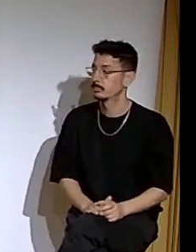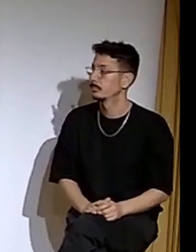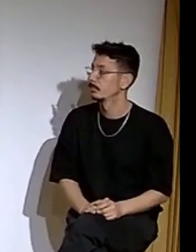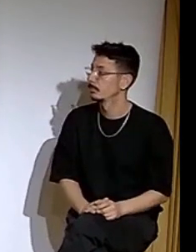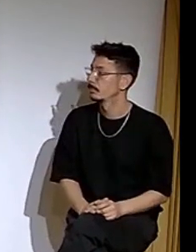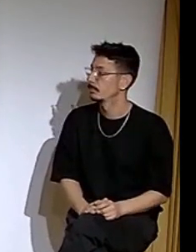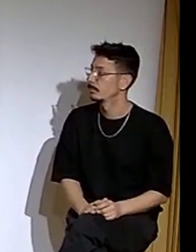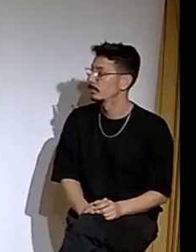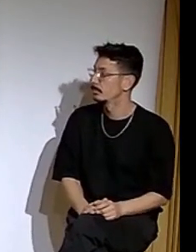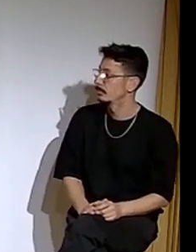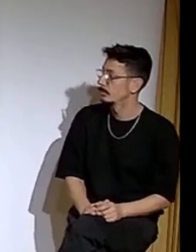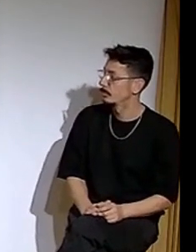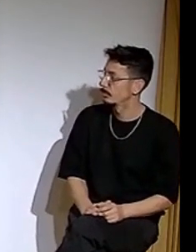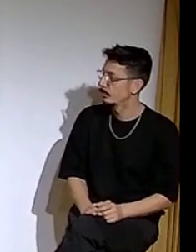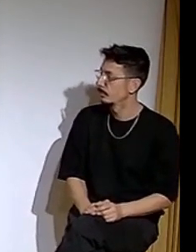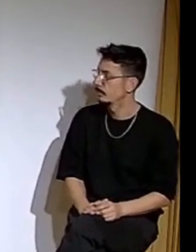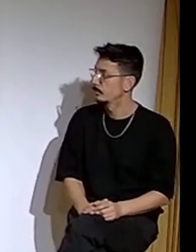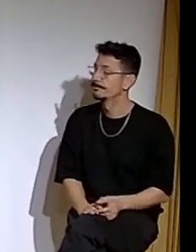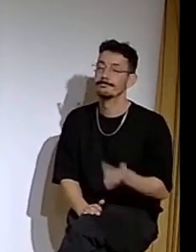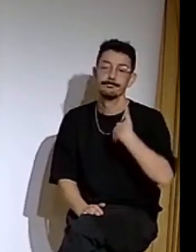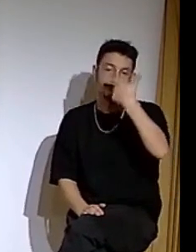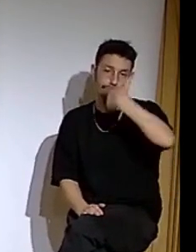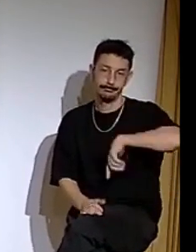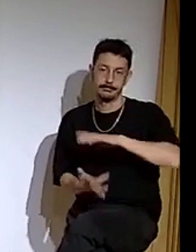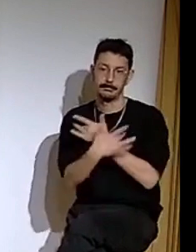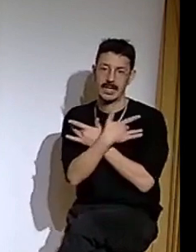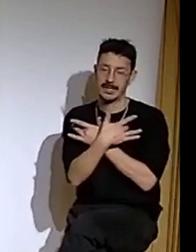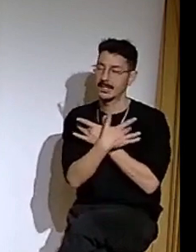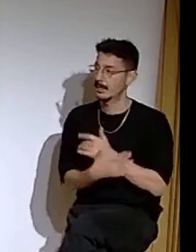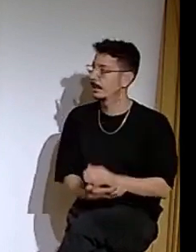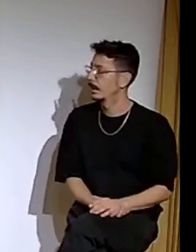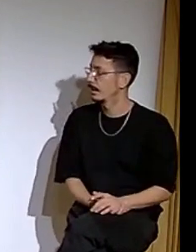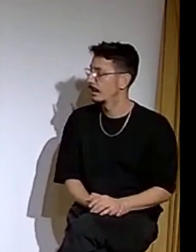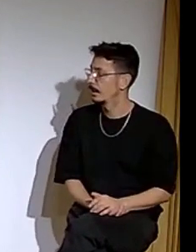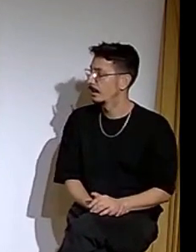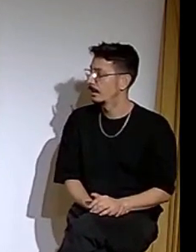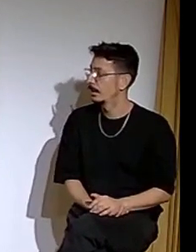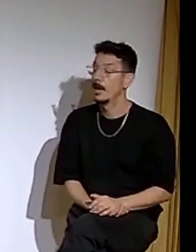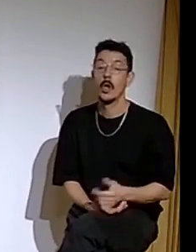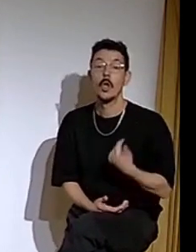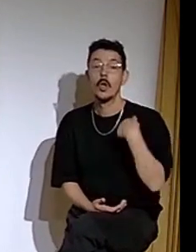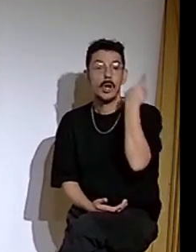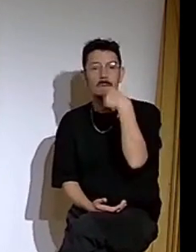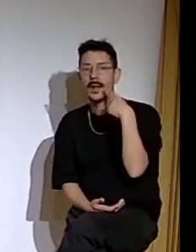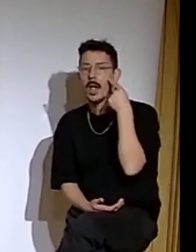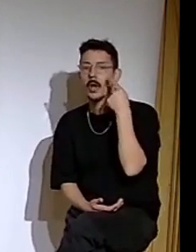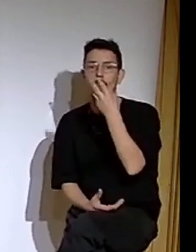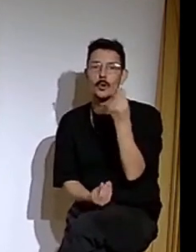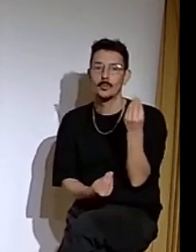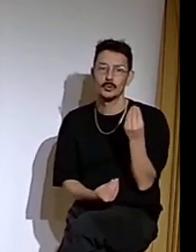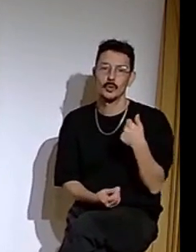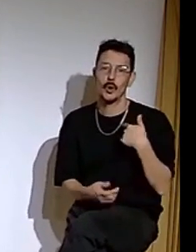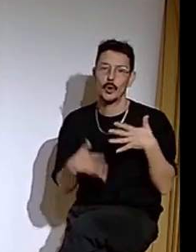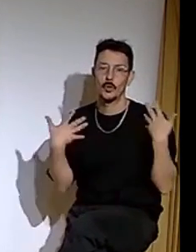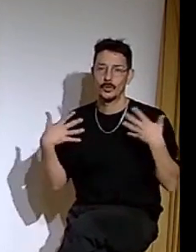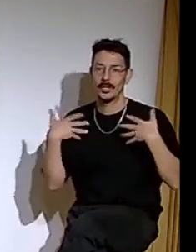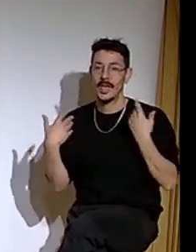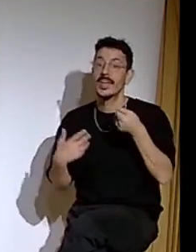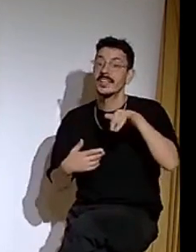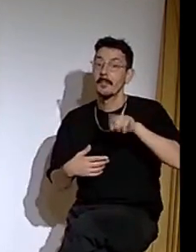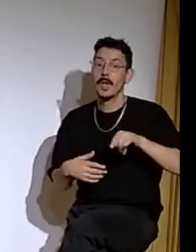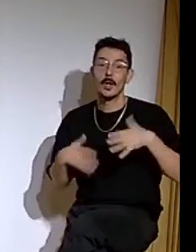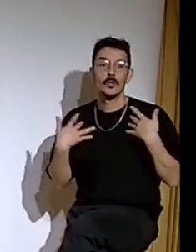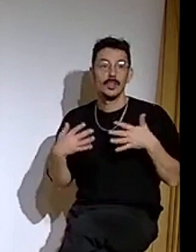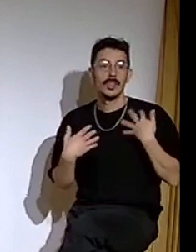esa palabra Bueno yo soy María ya mucha veo muchas caras conocidas que bien Y qué bien conocer alguna de las artistas